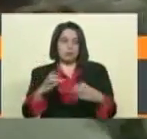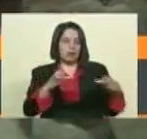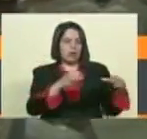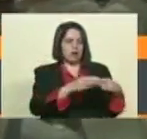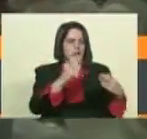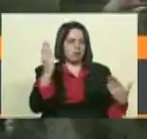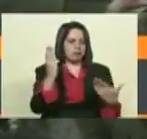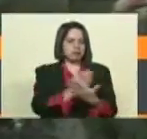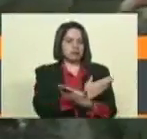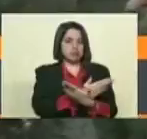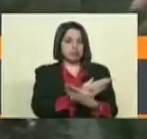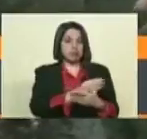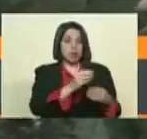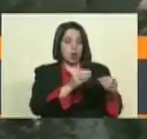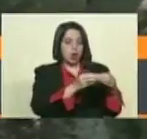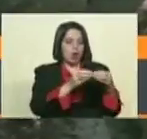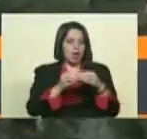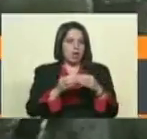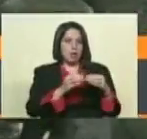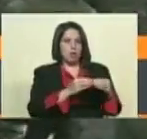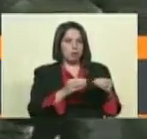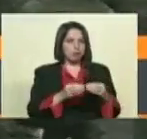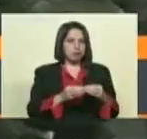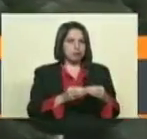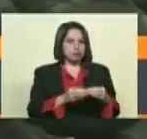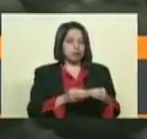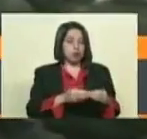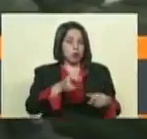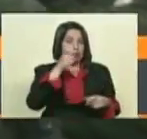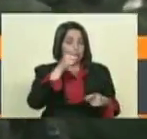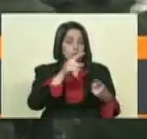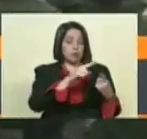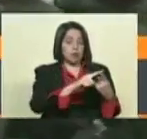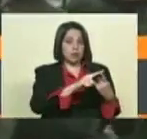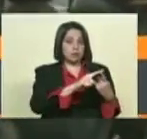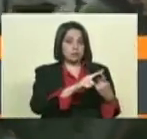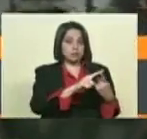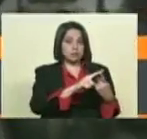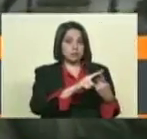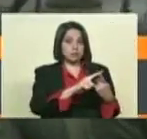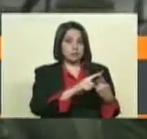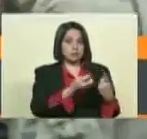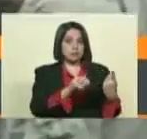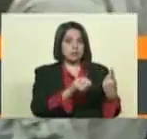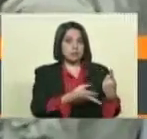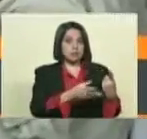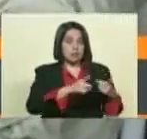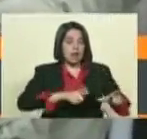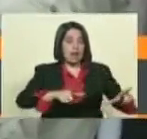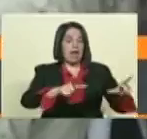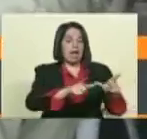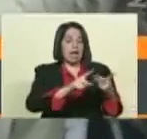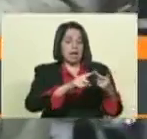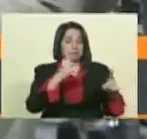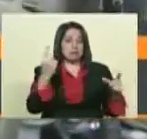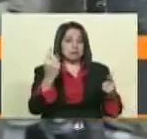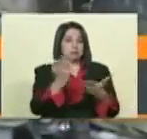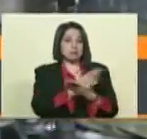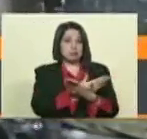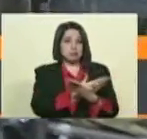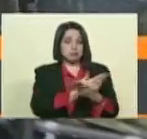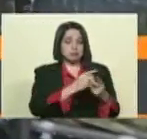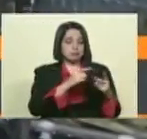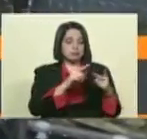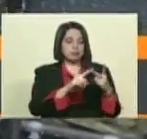tiene varios subequipos, un equipo de seguridad que le presta seguridad al área que se va a erradicar,